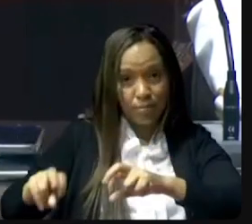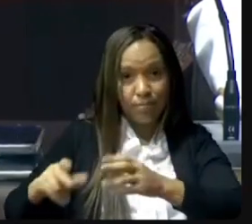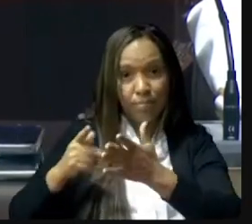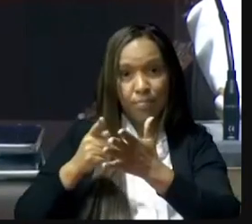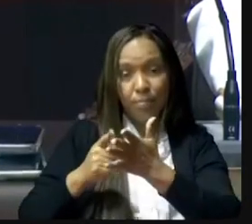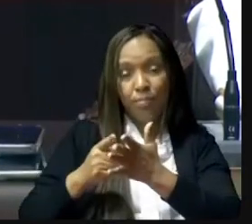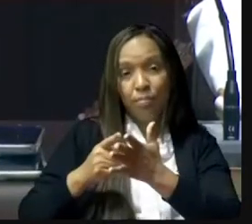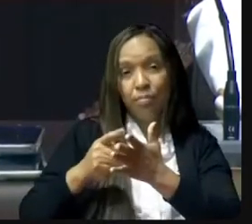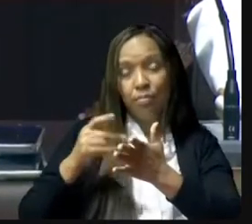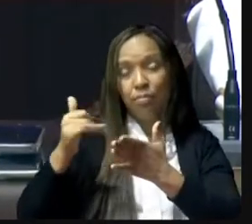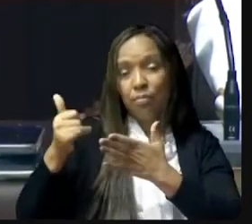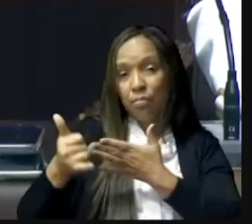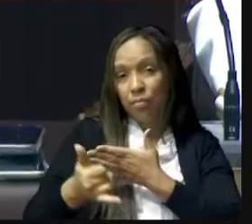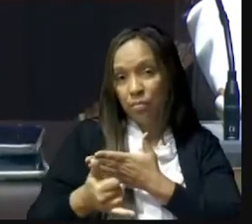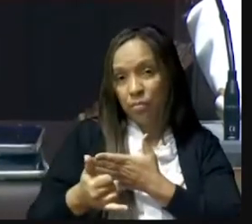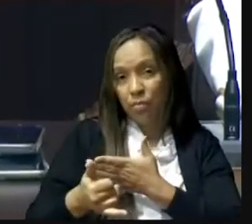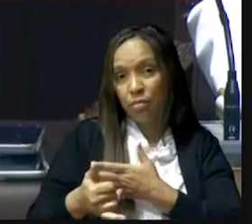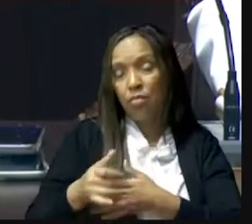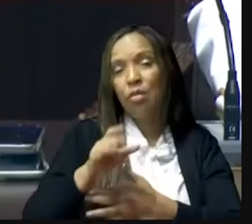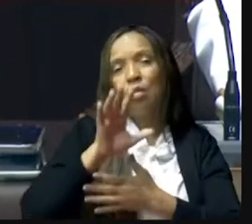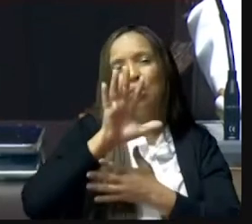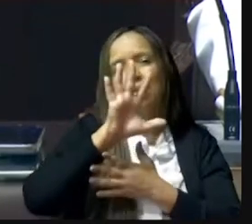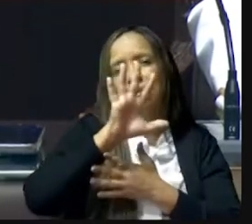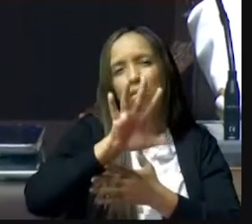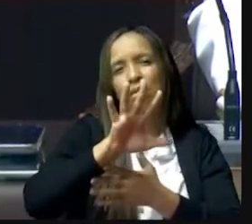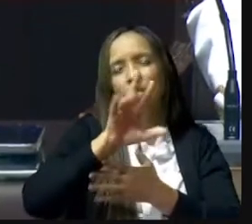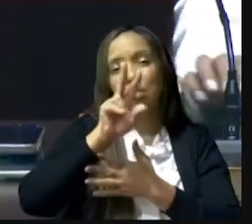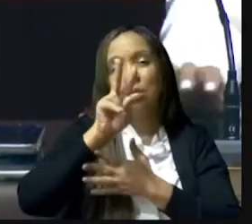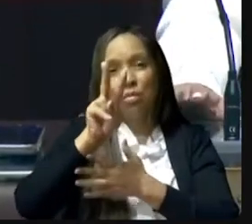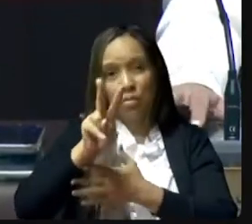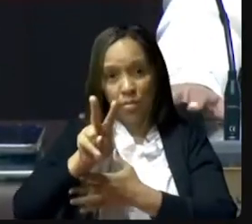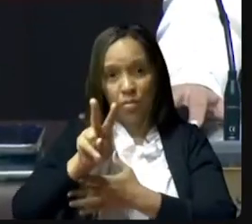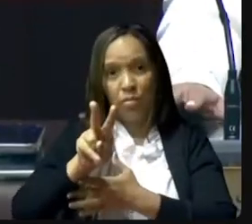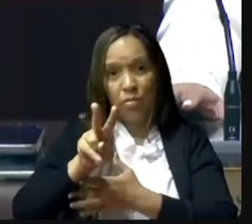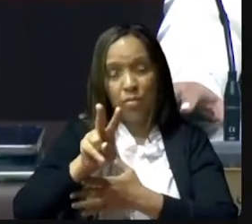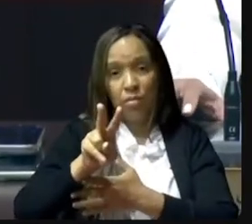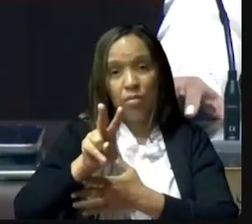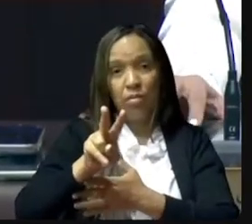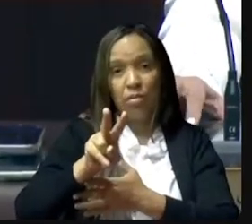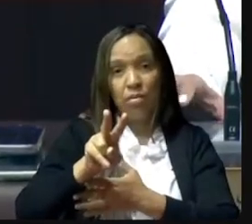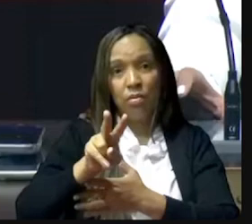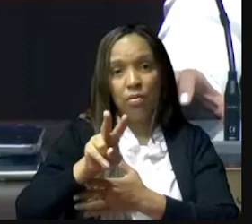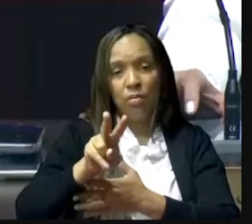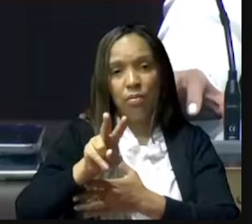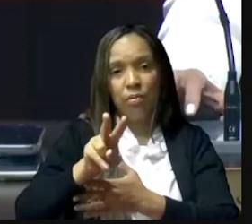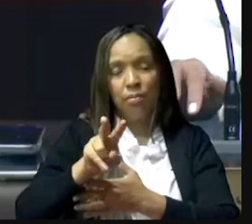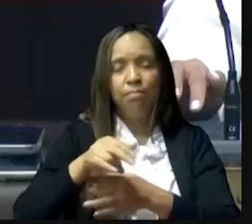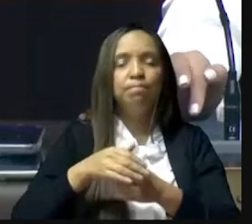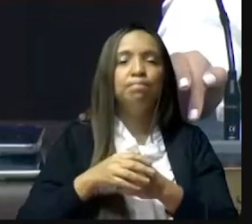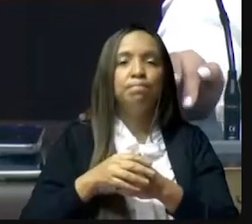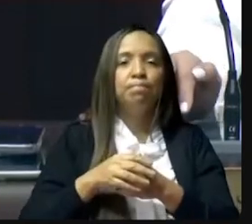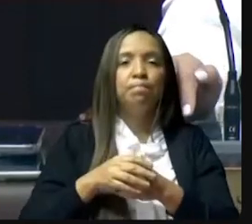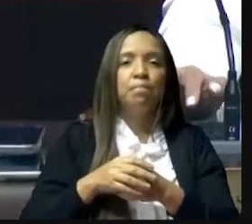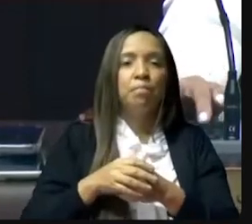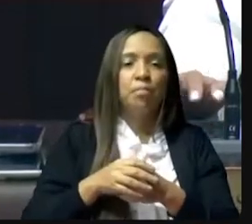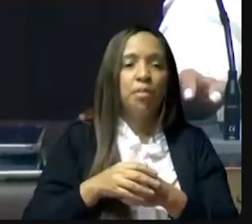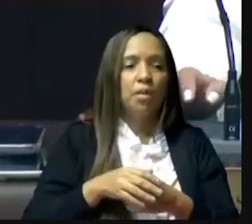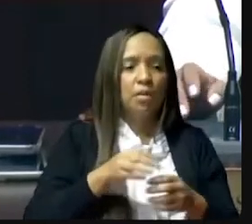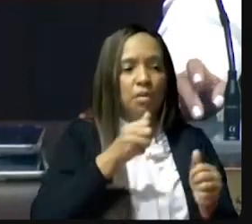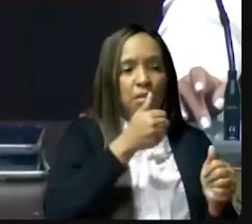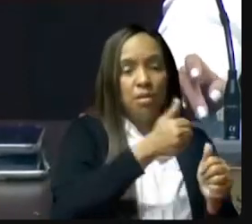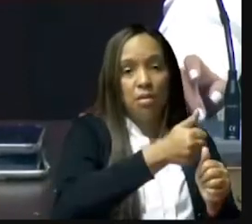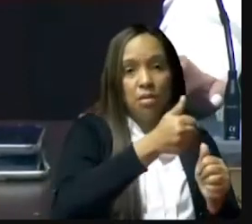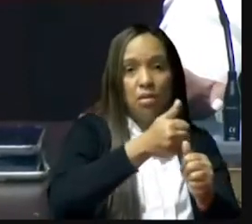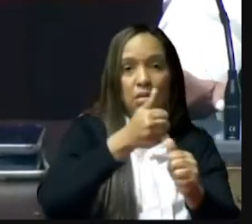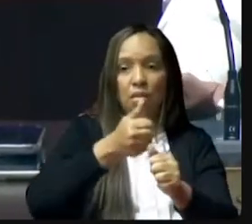comisiones permanentes Y a partir de este momento llamo a los voceros de